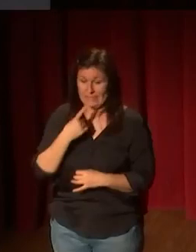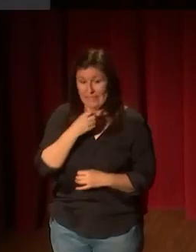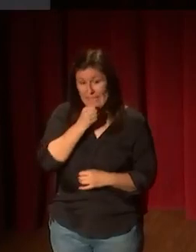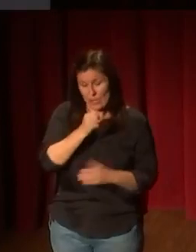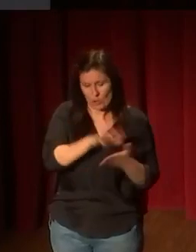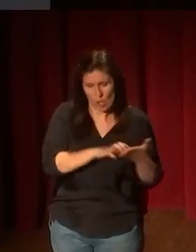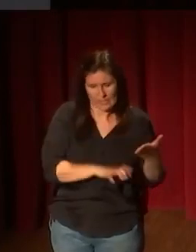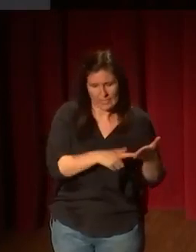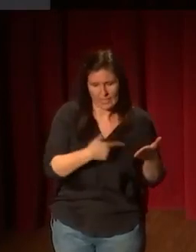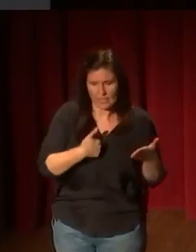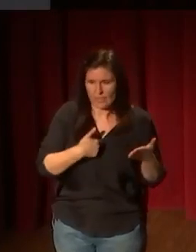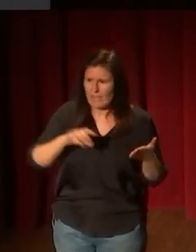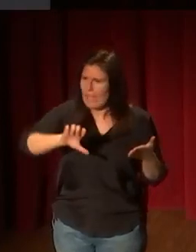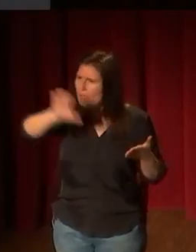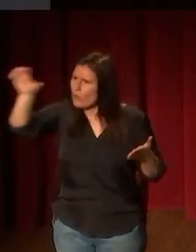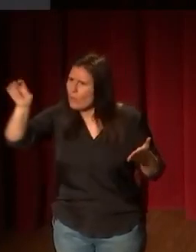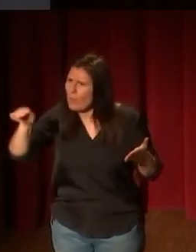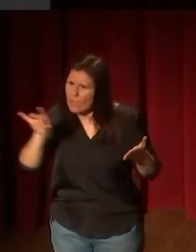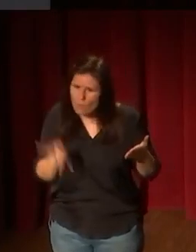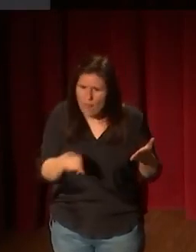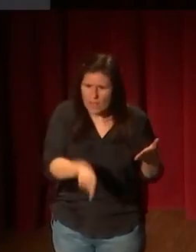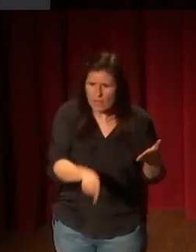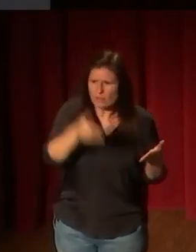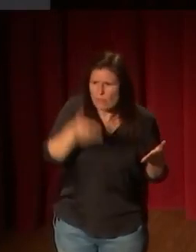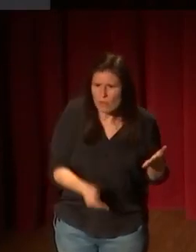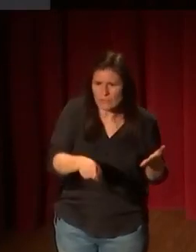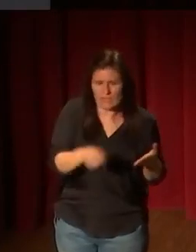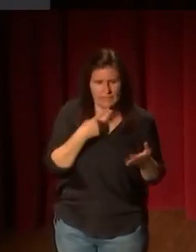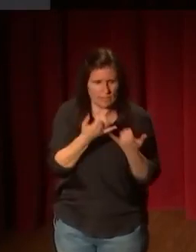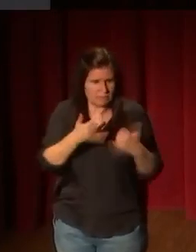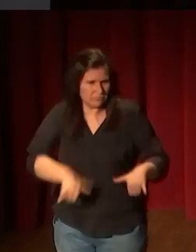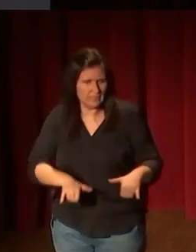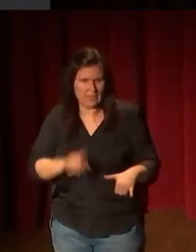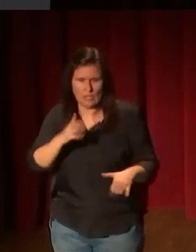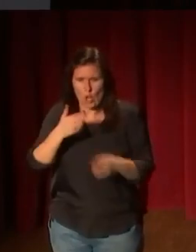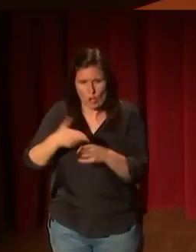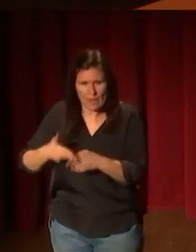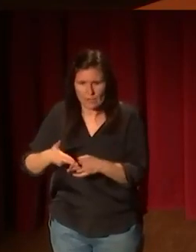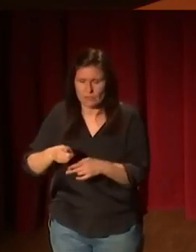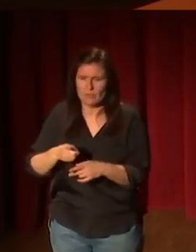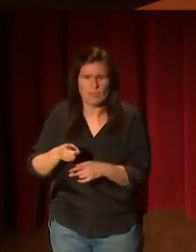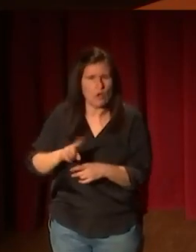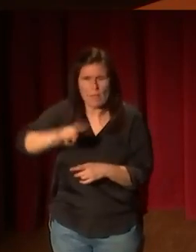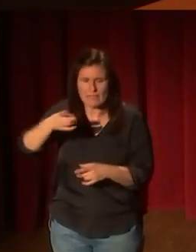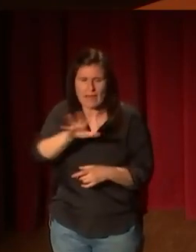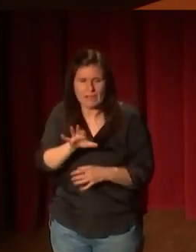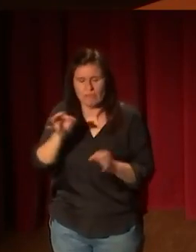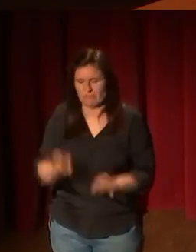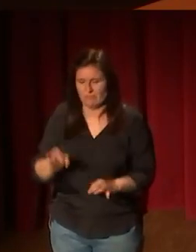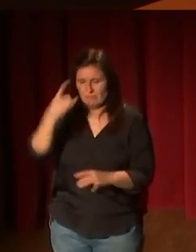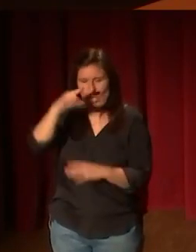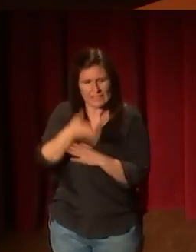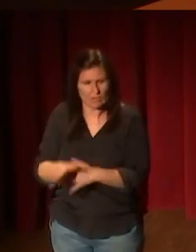nada hay en europa que se acerque más a la grandeza de los espectáculos romanos que las corridas de toros esta